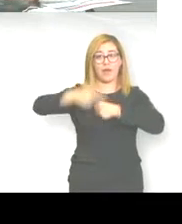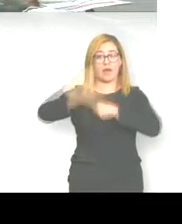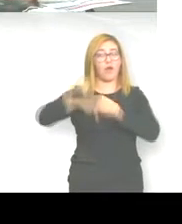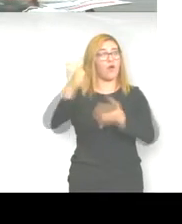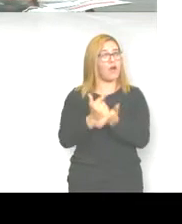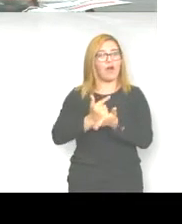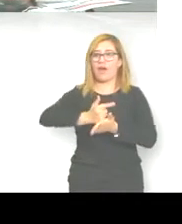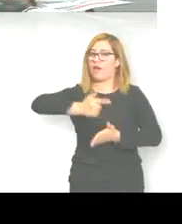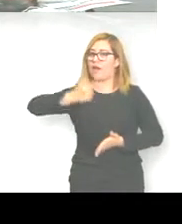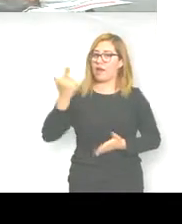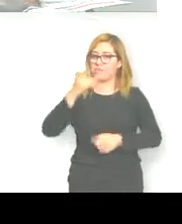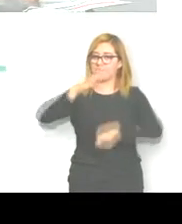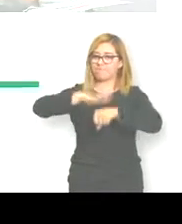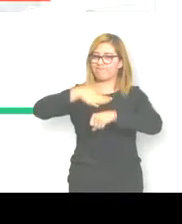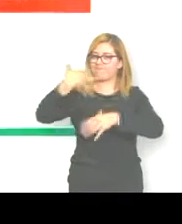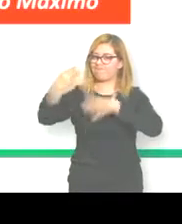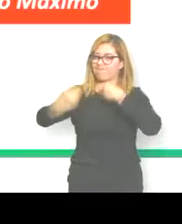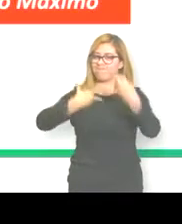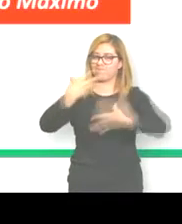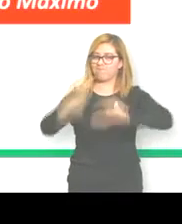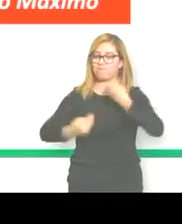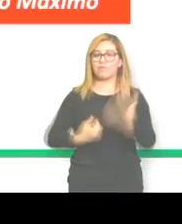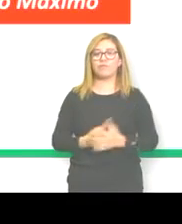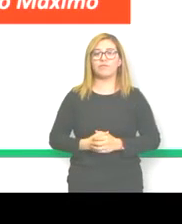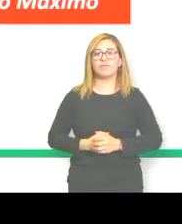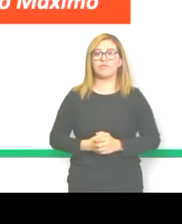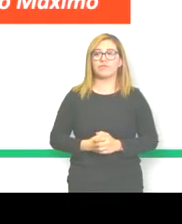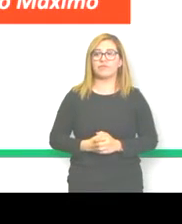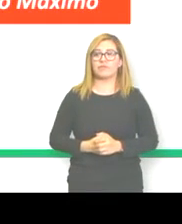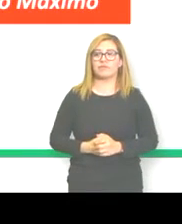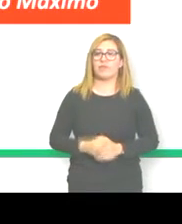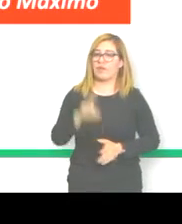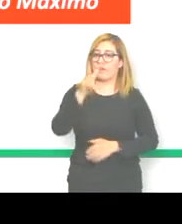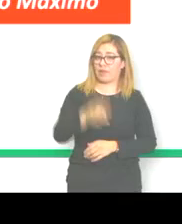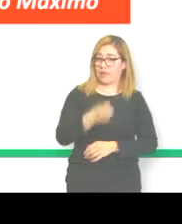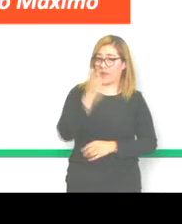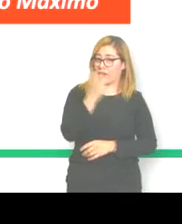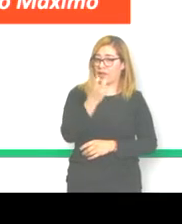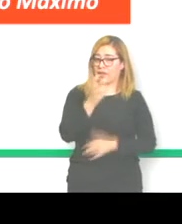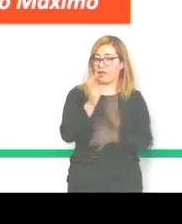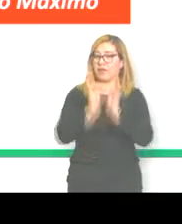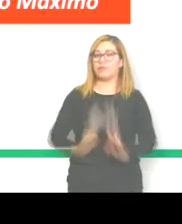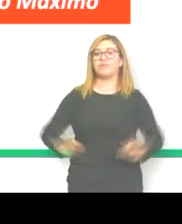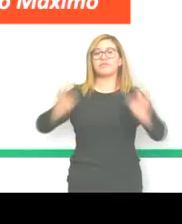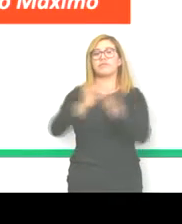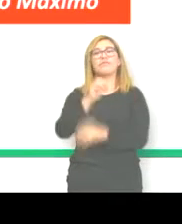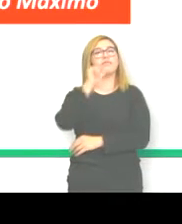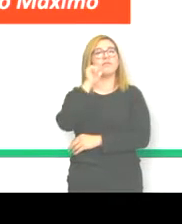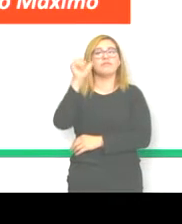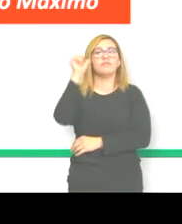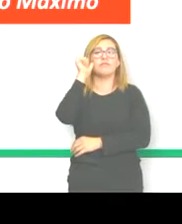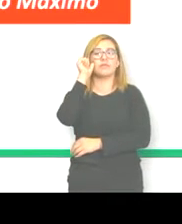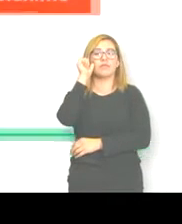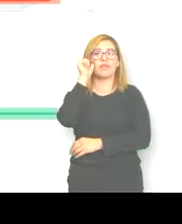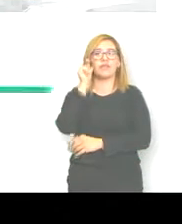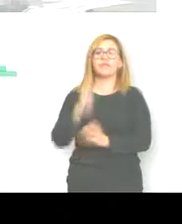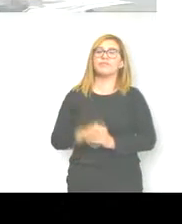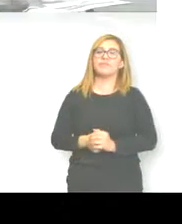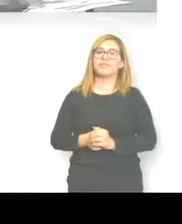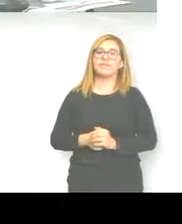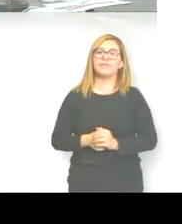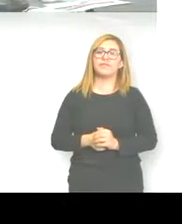de contagio, como saben ustedes, y de verdad esto es algo muy importante. El día de ayer se registró a nivel